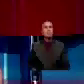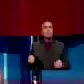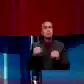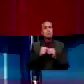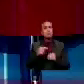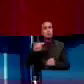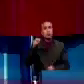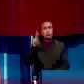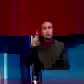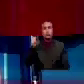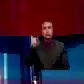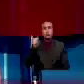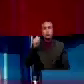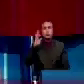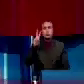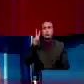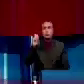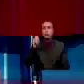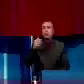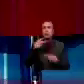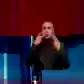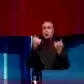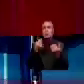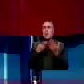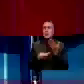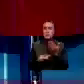a contar a continuación las reacciones